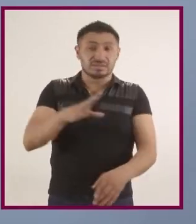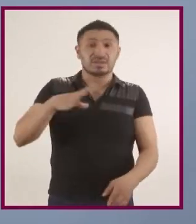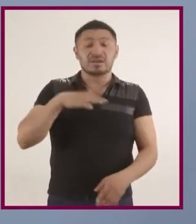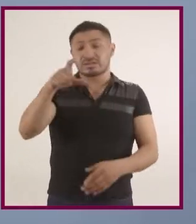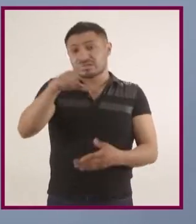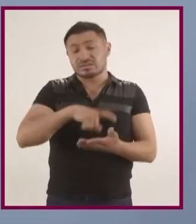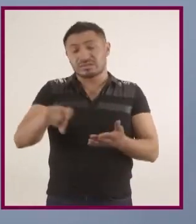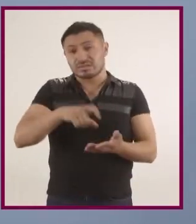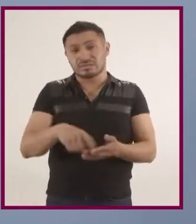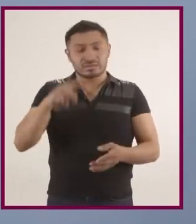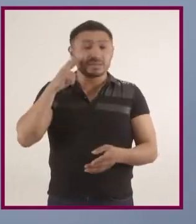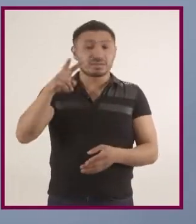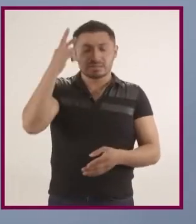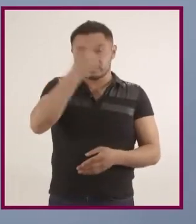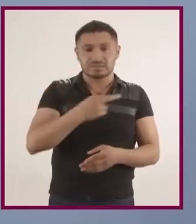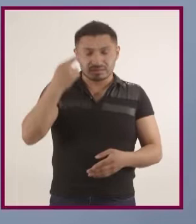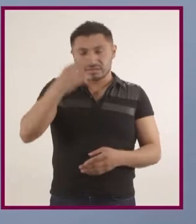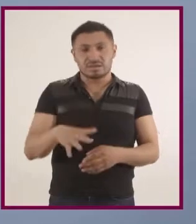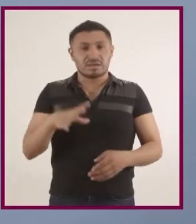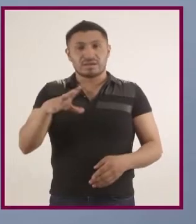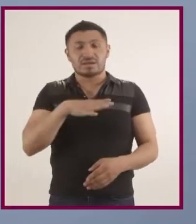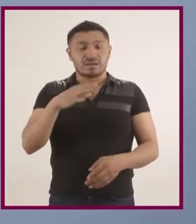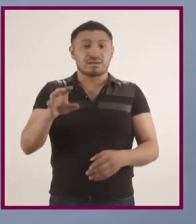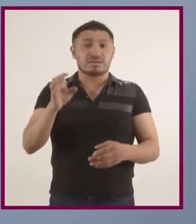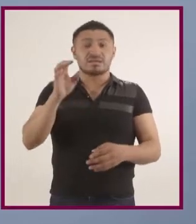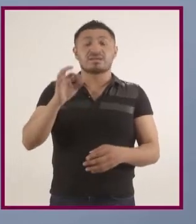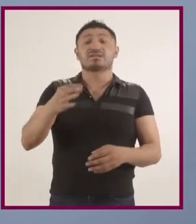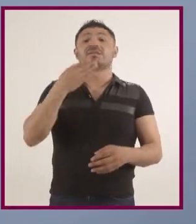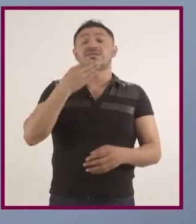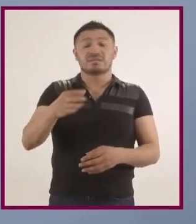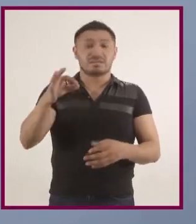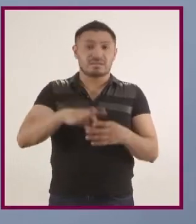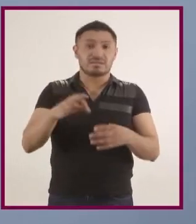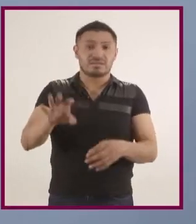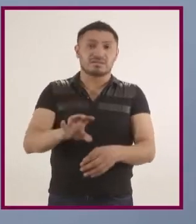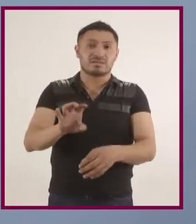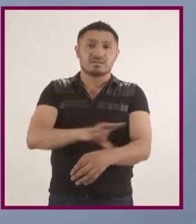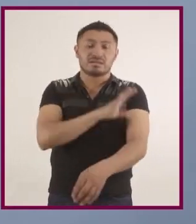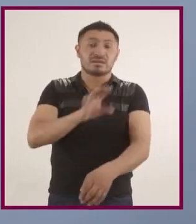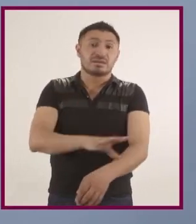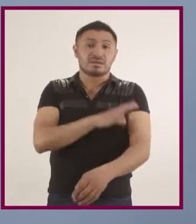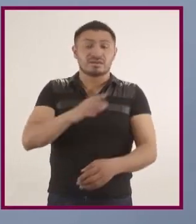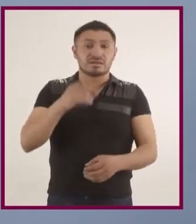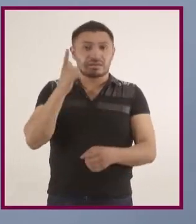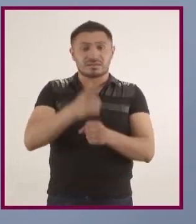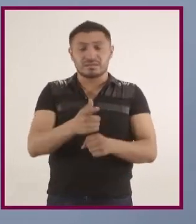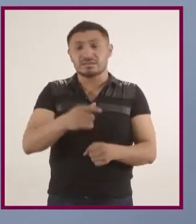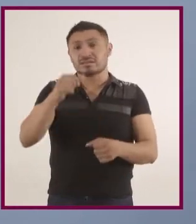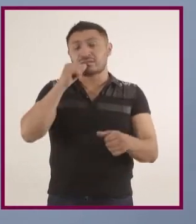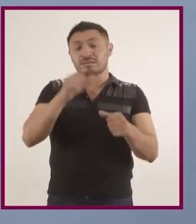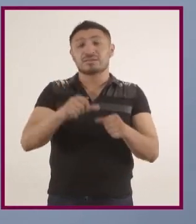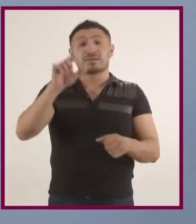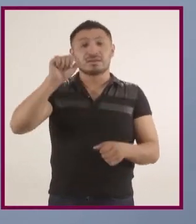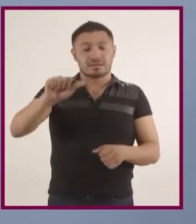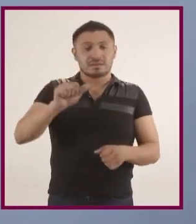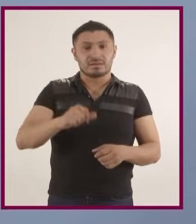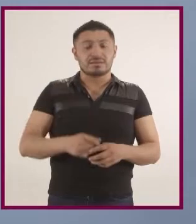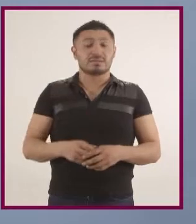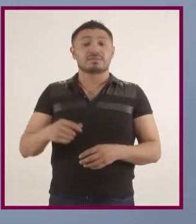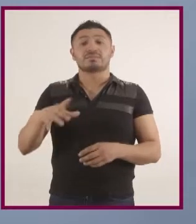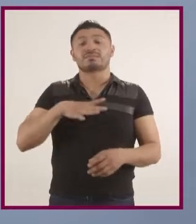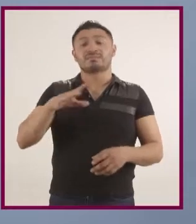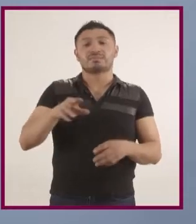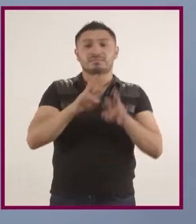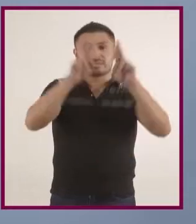verificar que tengan la etiqueta de que tienen eficiencia energética identificados con la letra a controlar que el refrigerador y